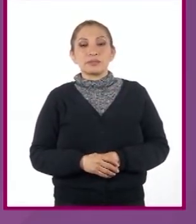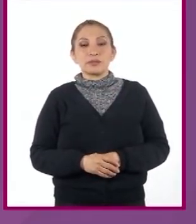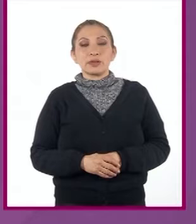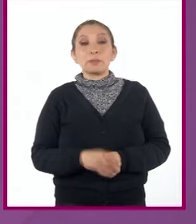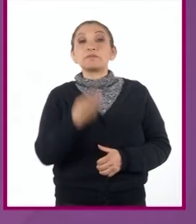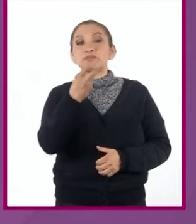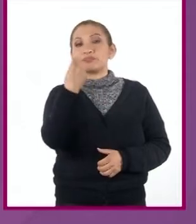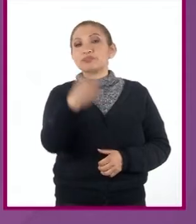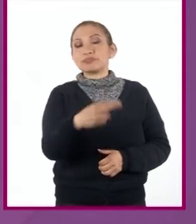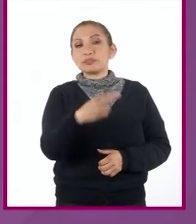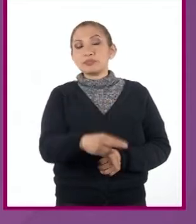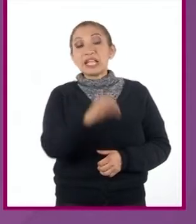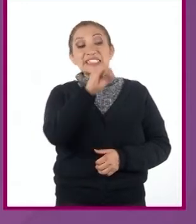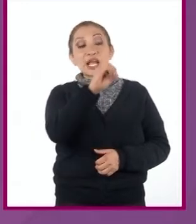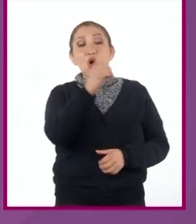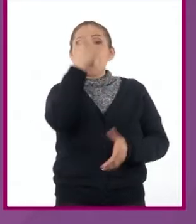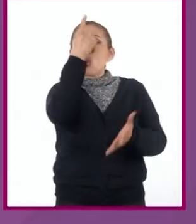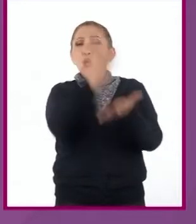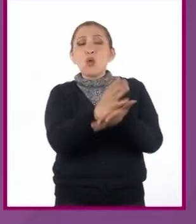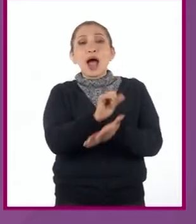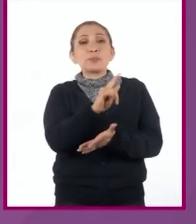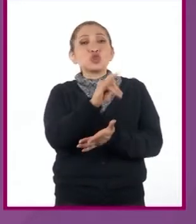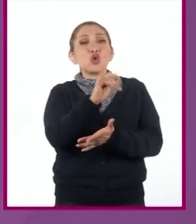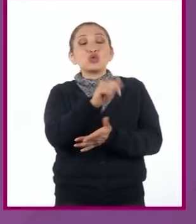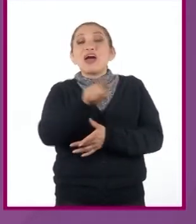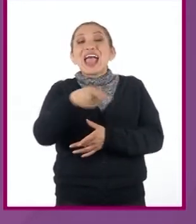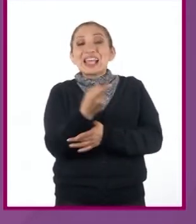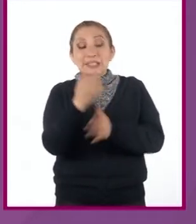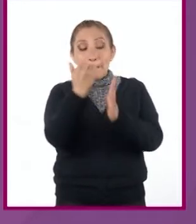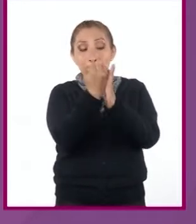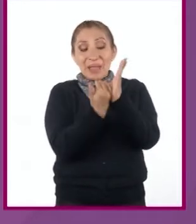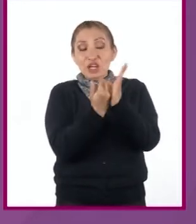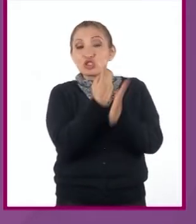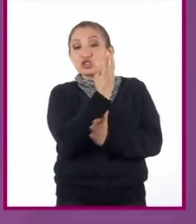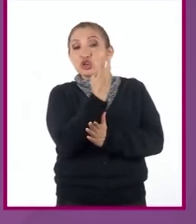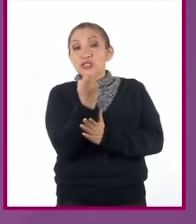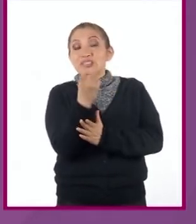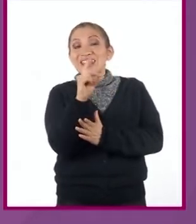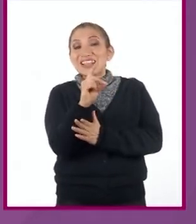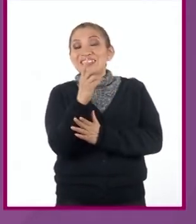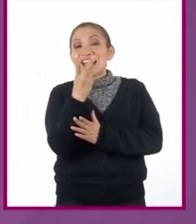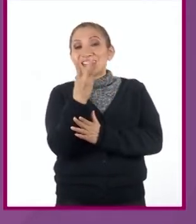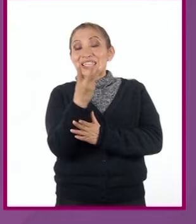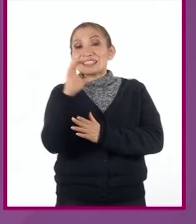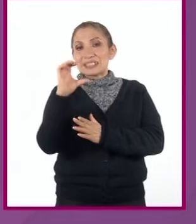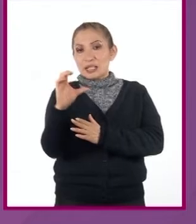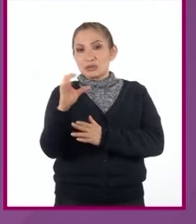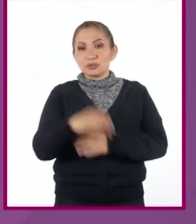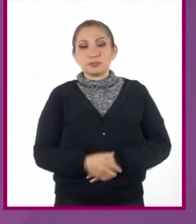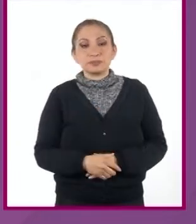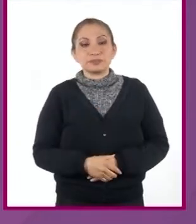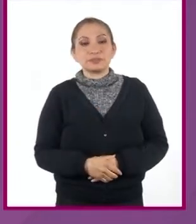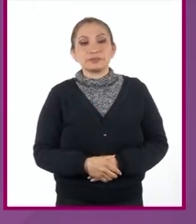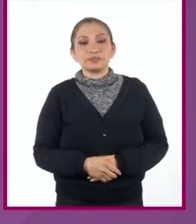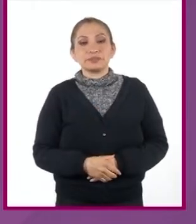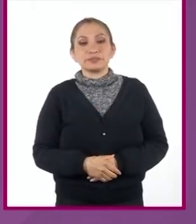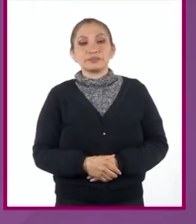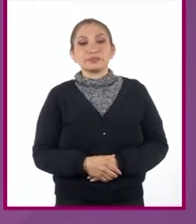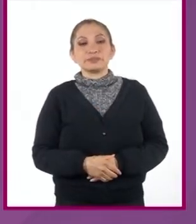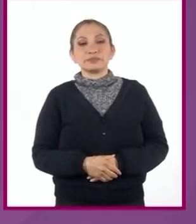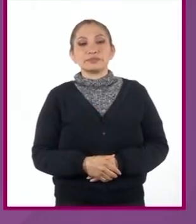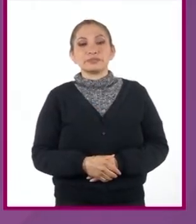Por eso se llama 0 absoluto y equivale a menos 273 grados Celsius.